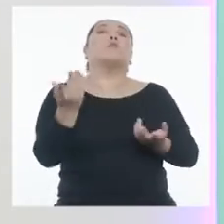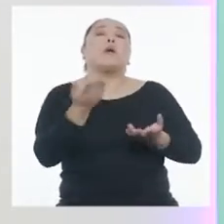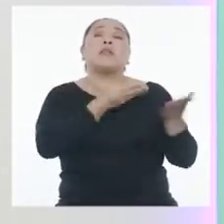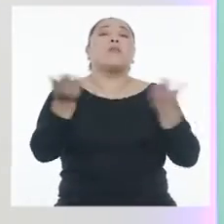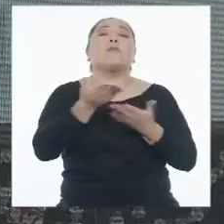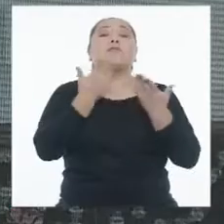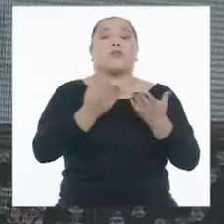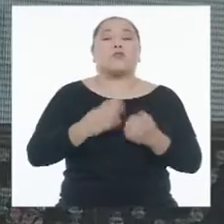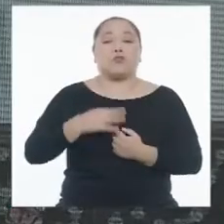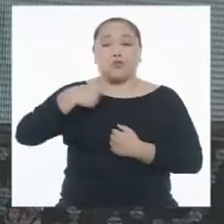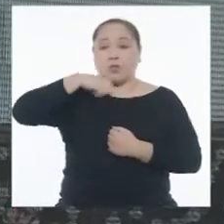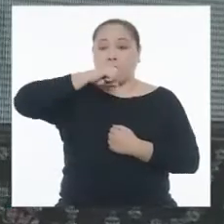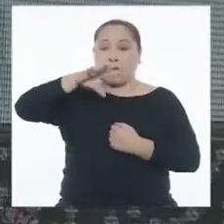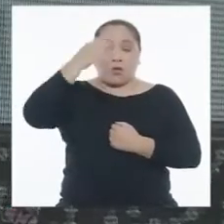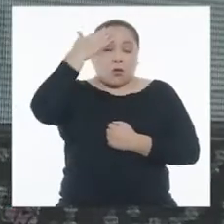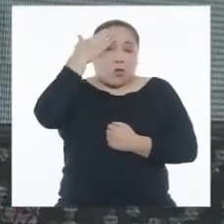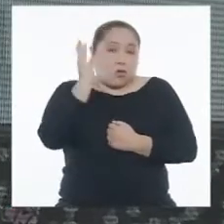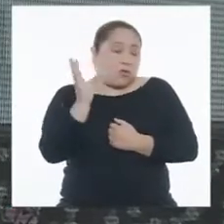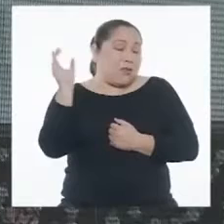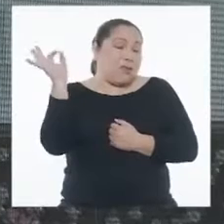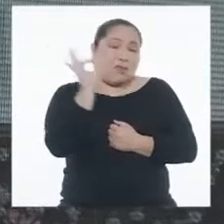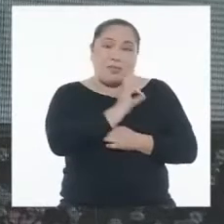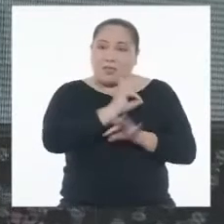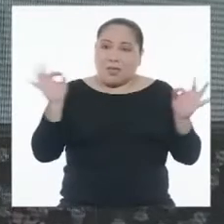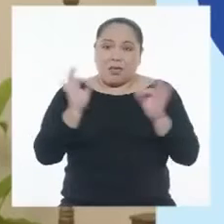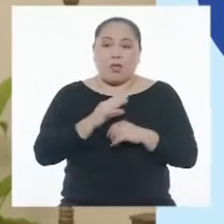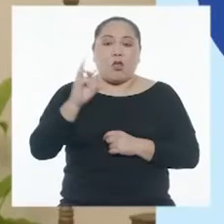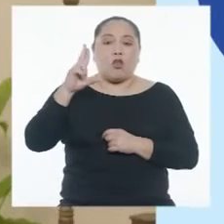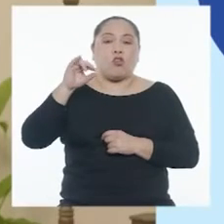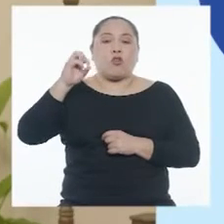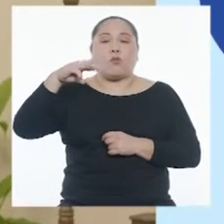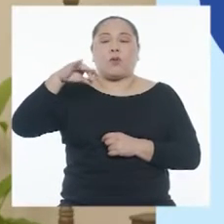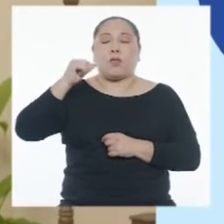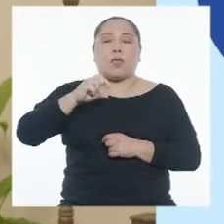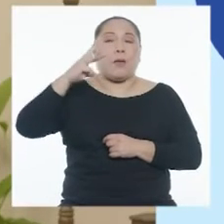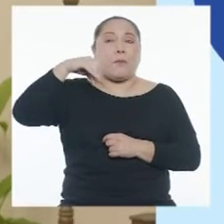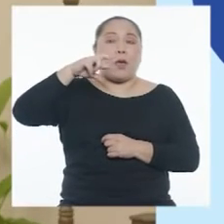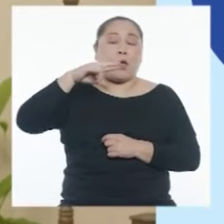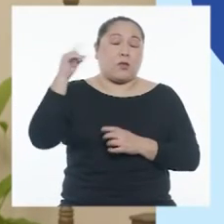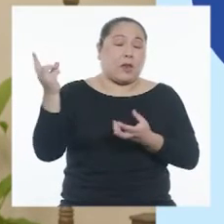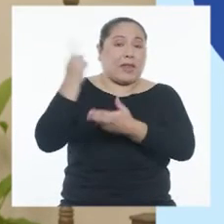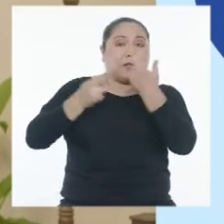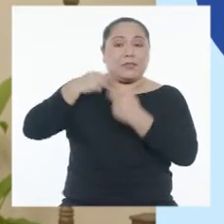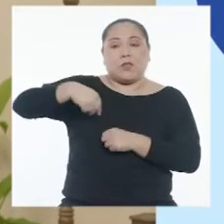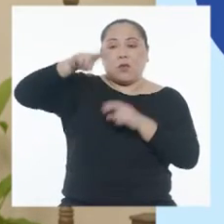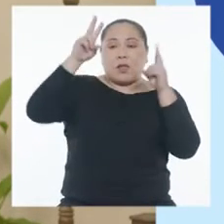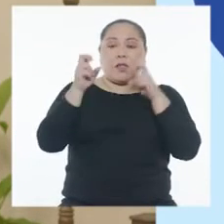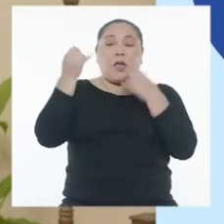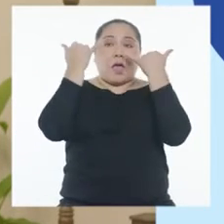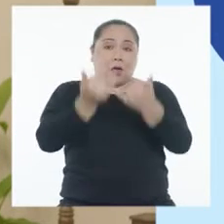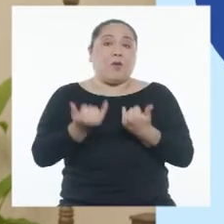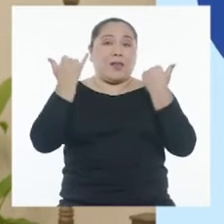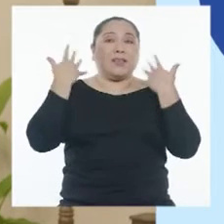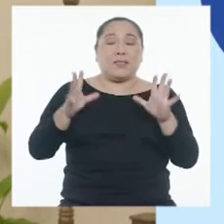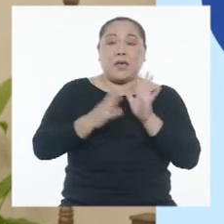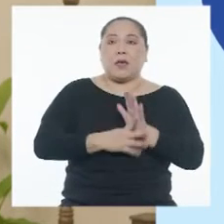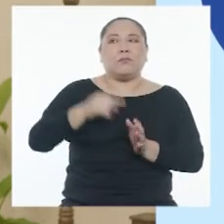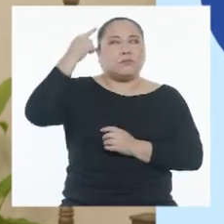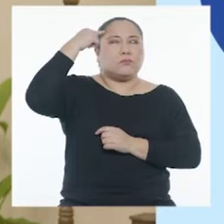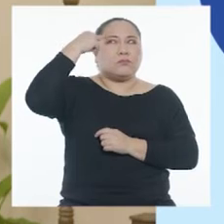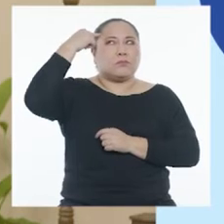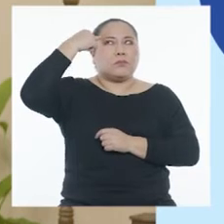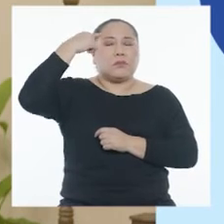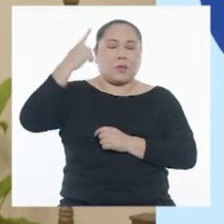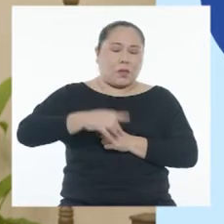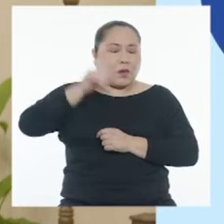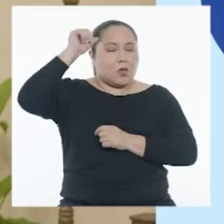eso? Les dije que no sé nada. Romina, Mario, regresando al tema, ahora que ya hemos